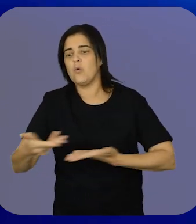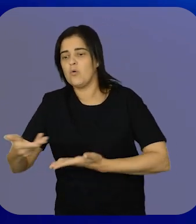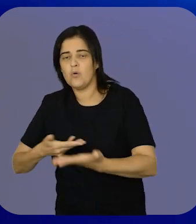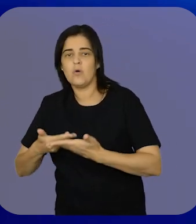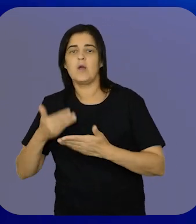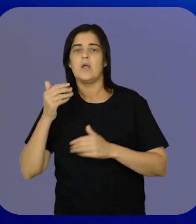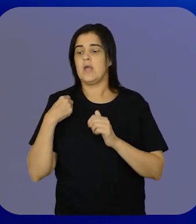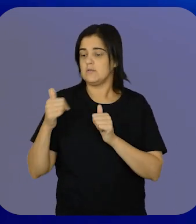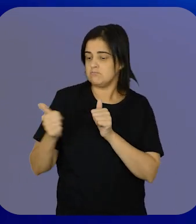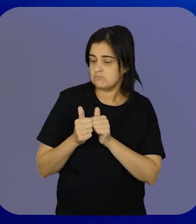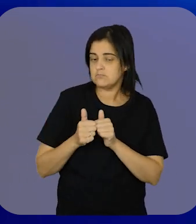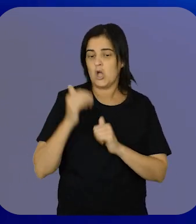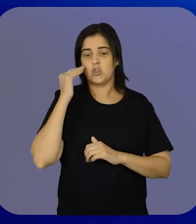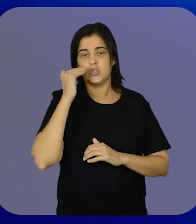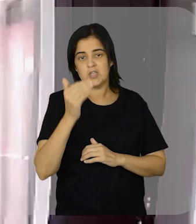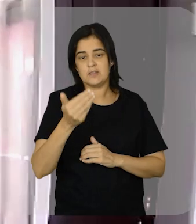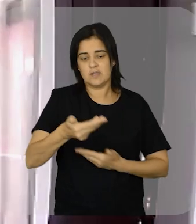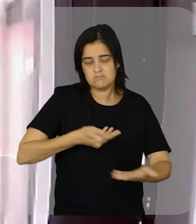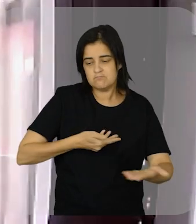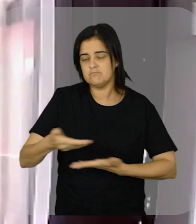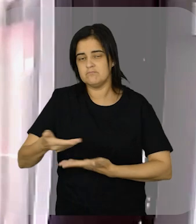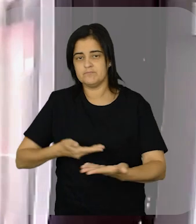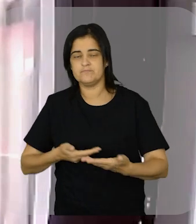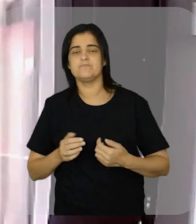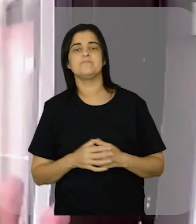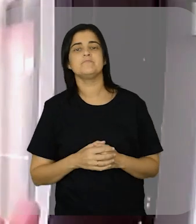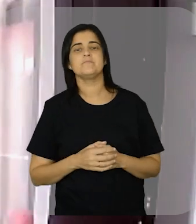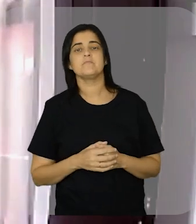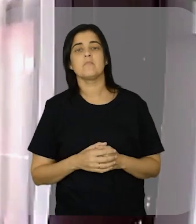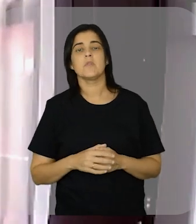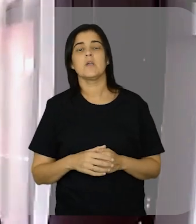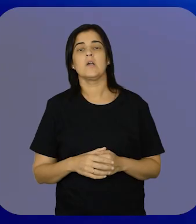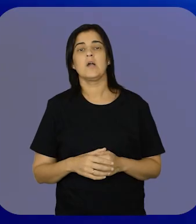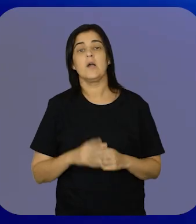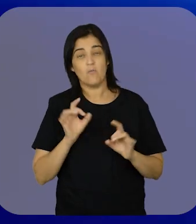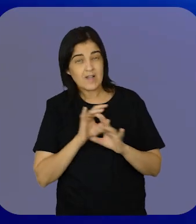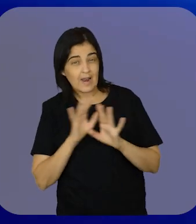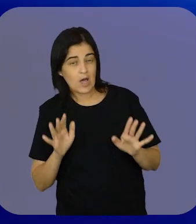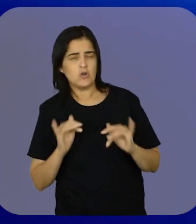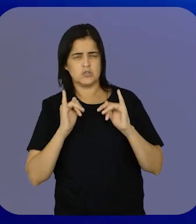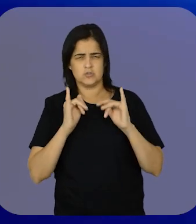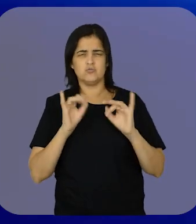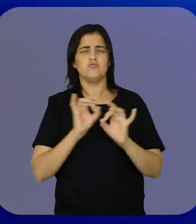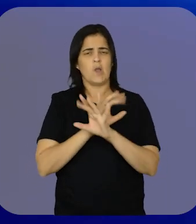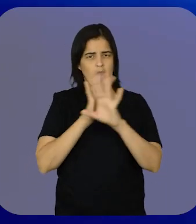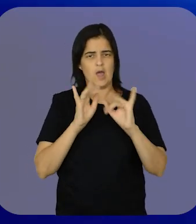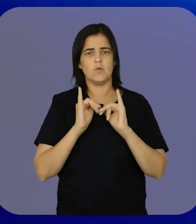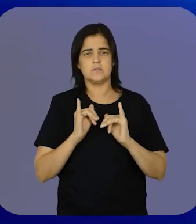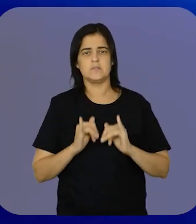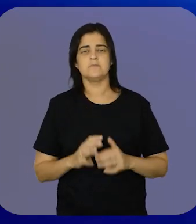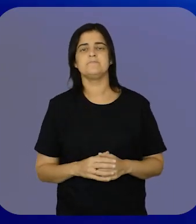entre docentes. Quiere Por decir otro, que estuvo o sí, muy claro. muy claro, muy claro, muy